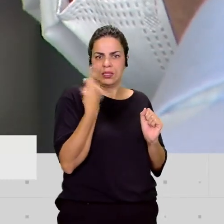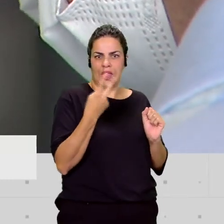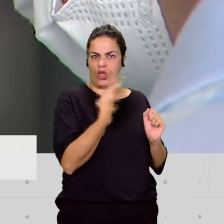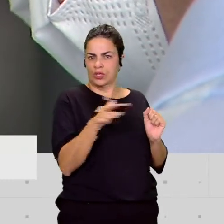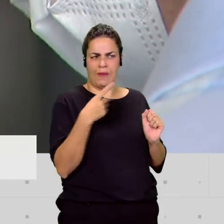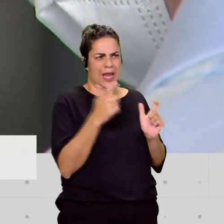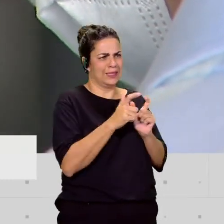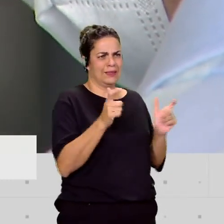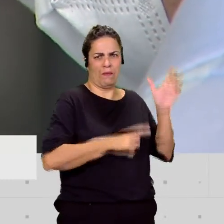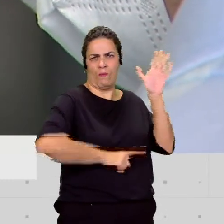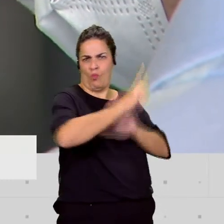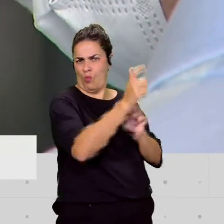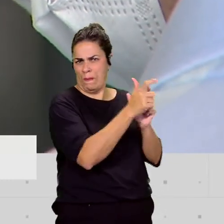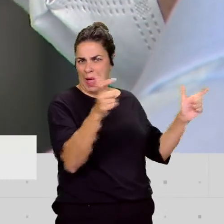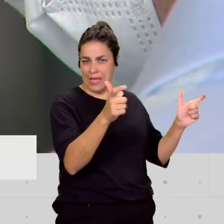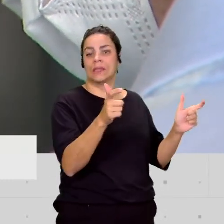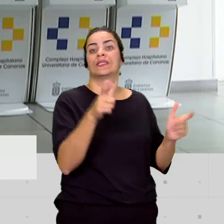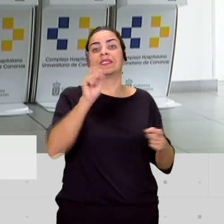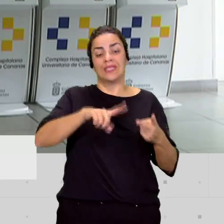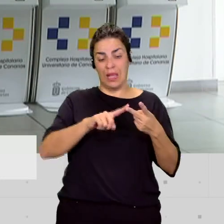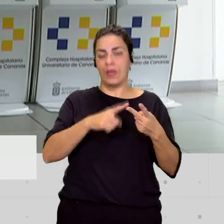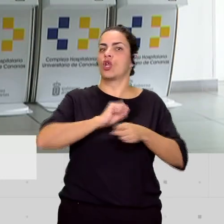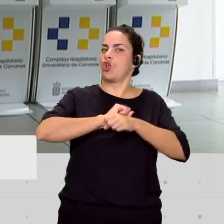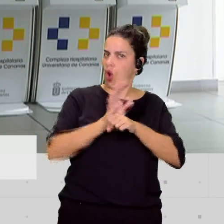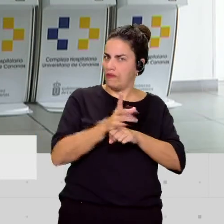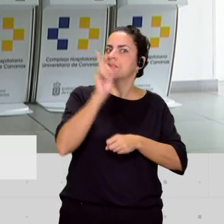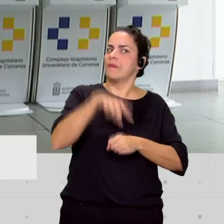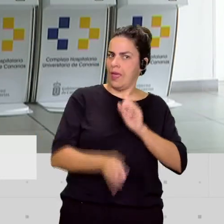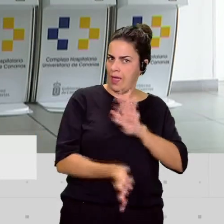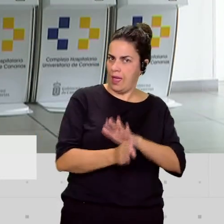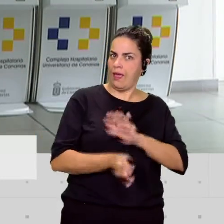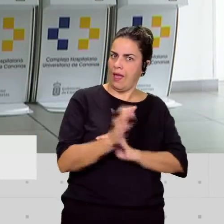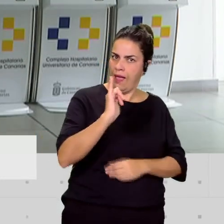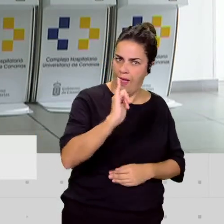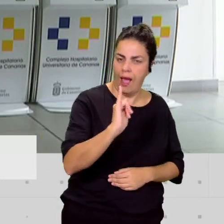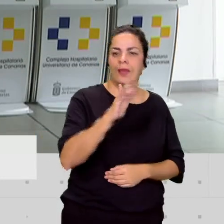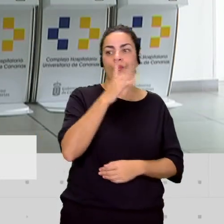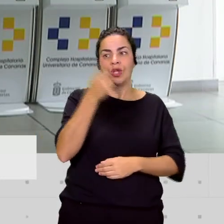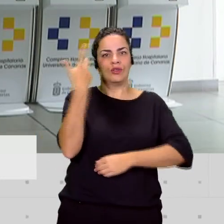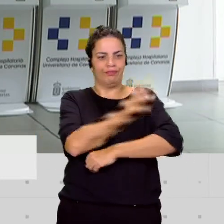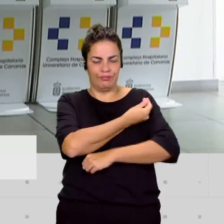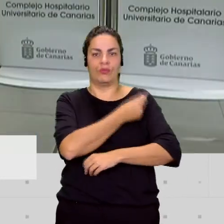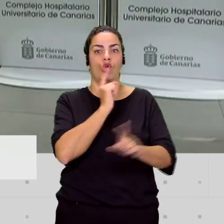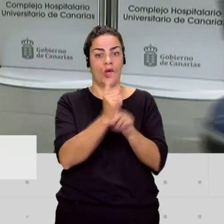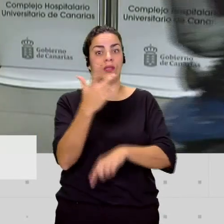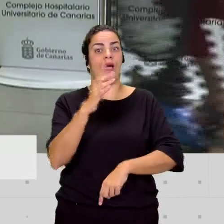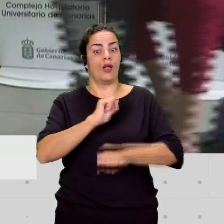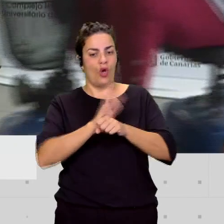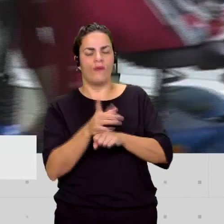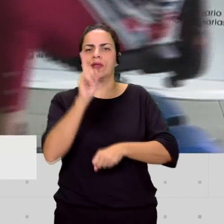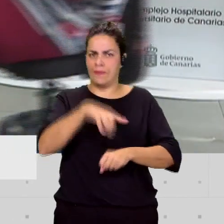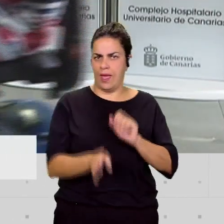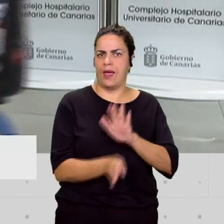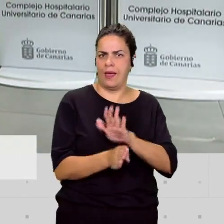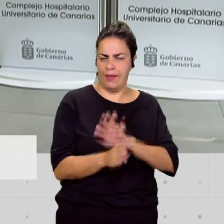2 semanas. También sigue presente la COVID y por eso también es importante la cobertura de vacunación contra COVID, que